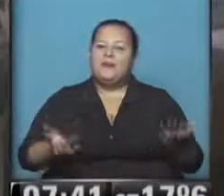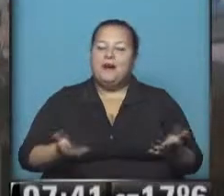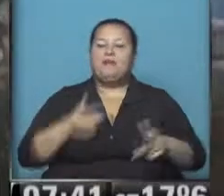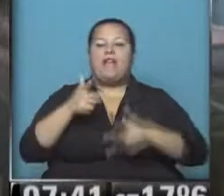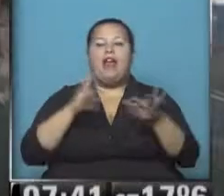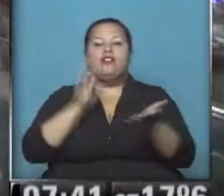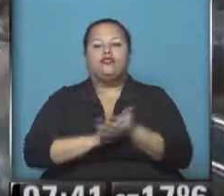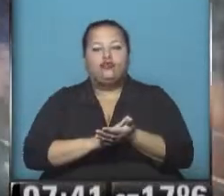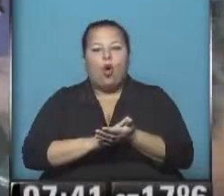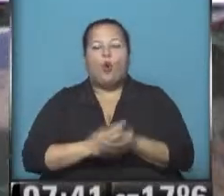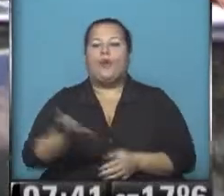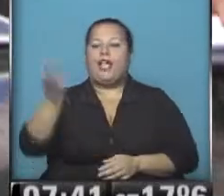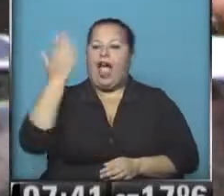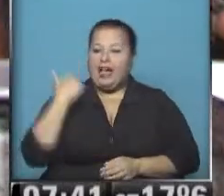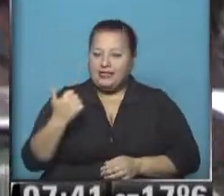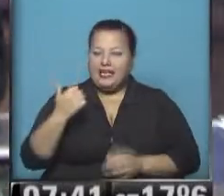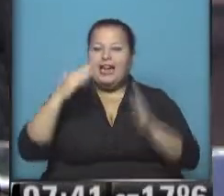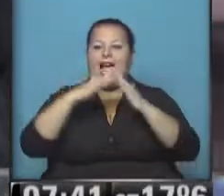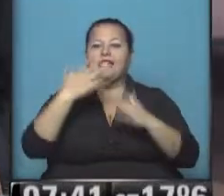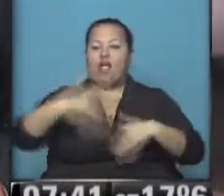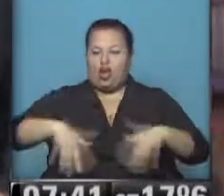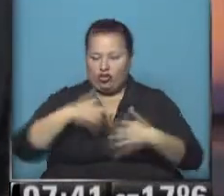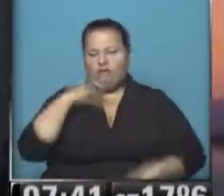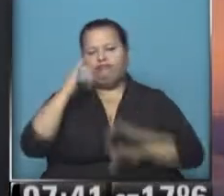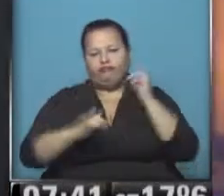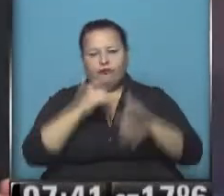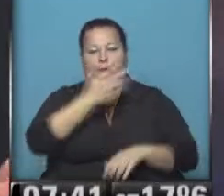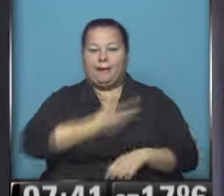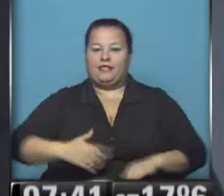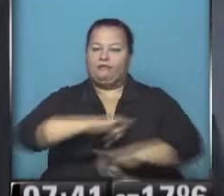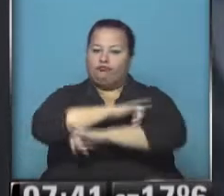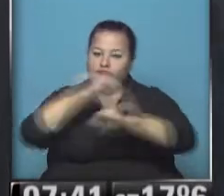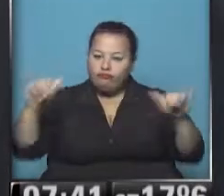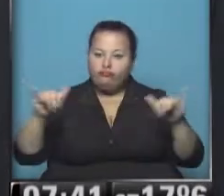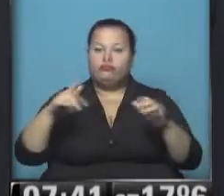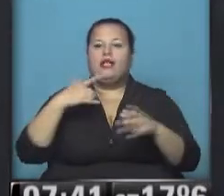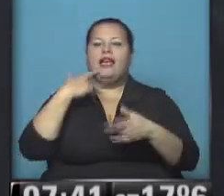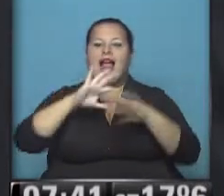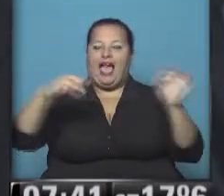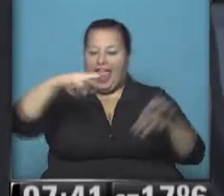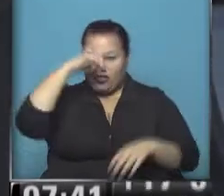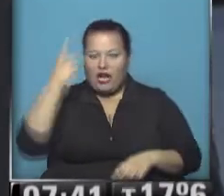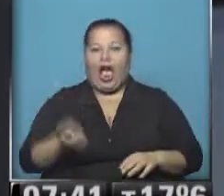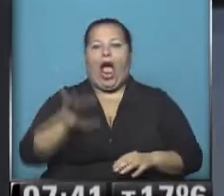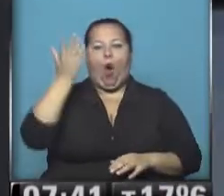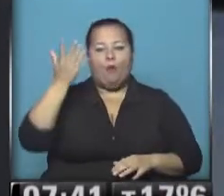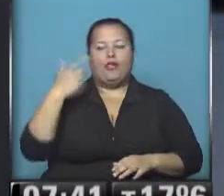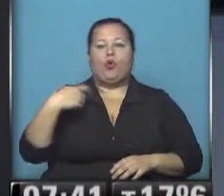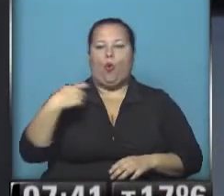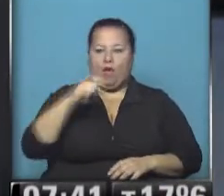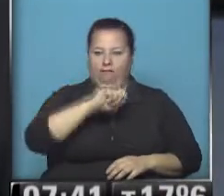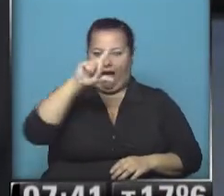Bien, vamos a hablar de lo que sucedía en la jornada de ayer en Casa de Gobierno. Te contábamos que la presidenta anunció justamente a través de la cadena nacional el aumento de la